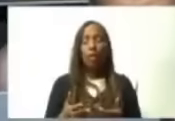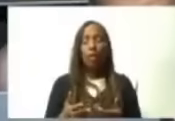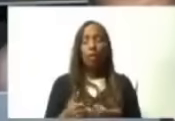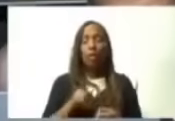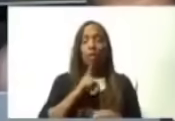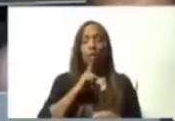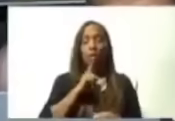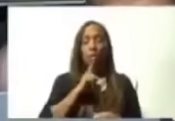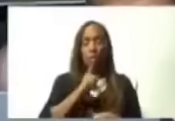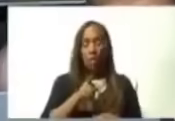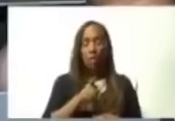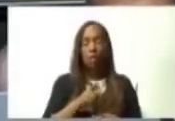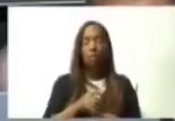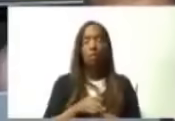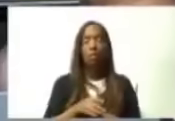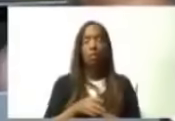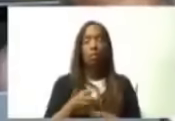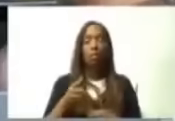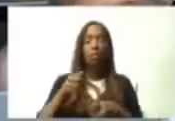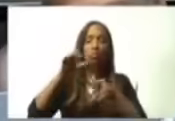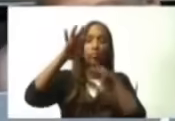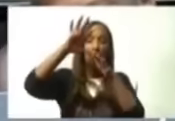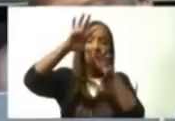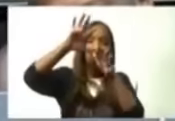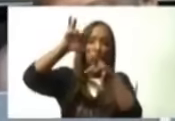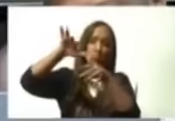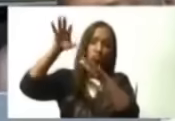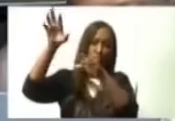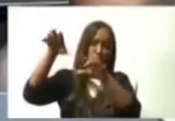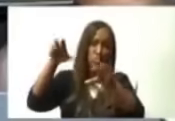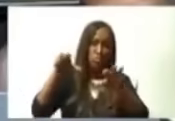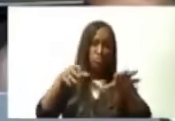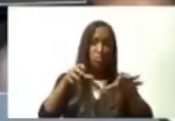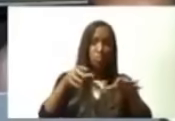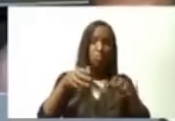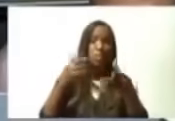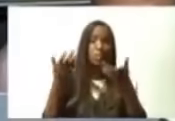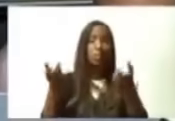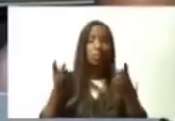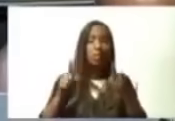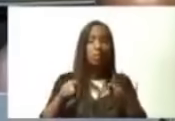muchas vidas humanas, lo cual lamentamos profundamente.